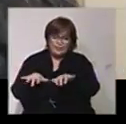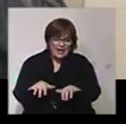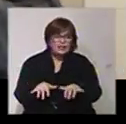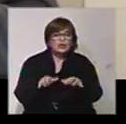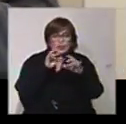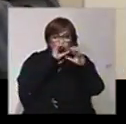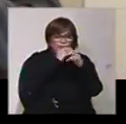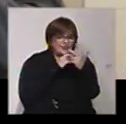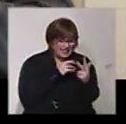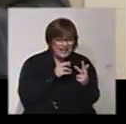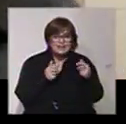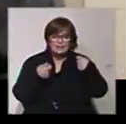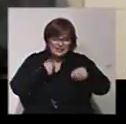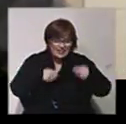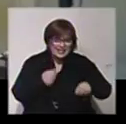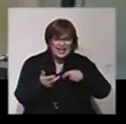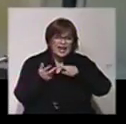vientos, batería.